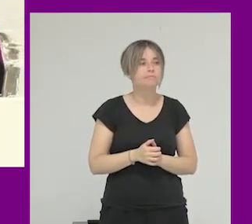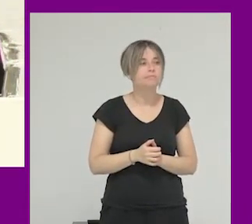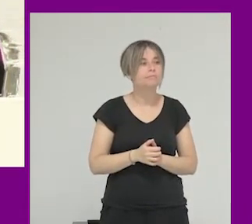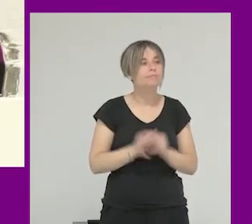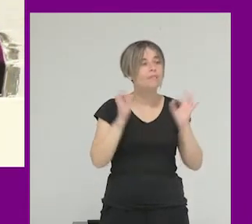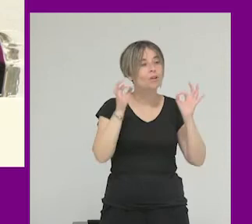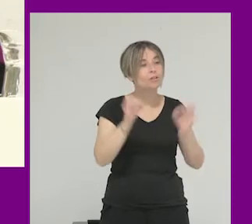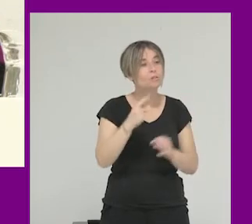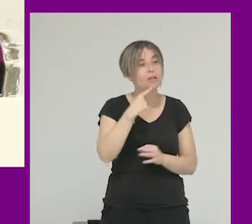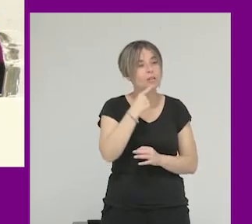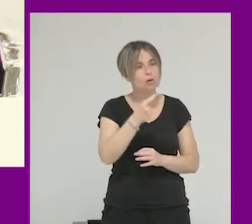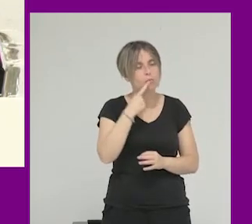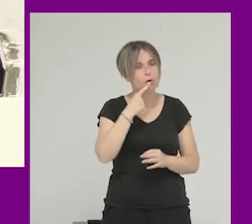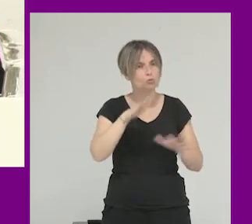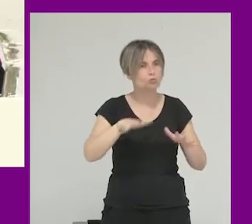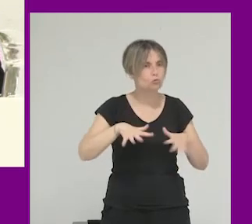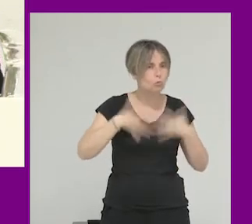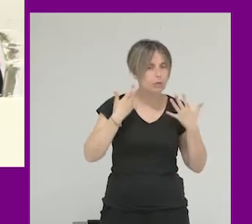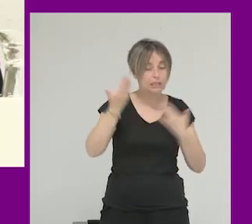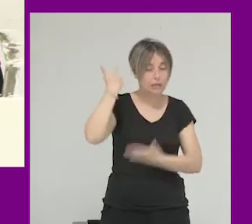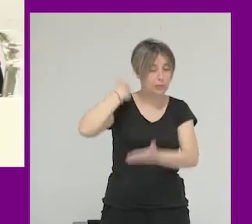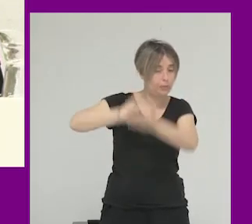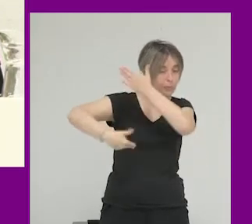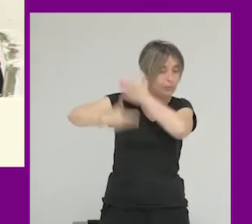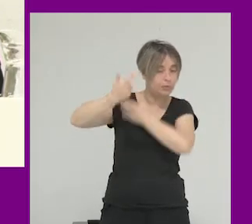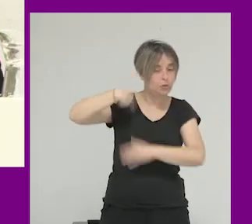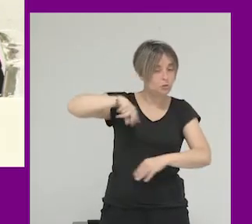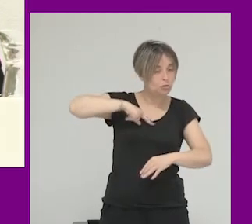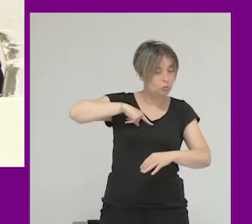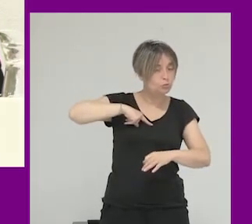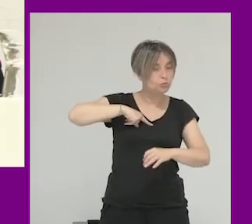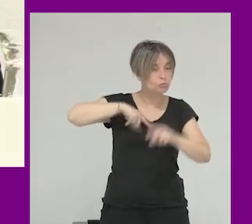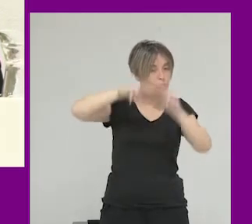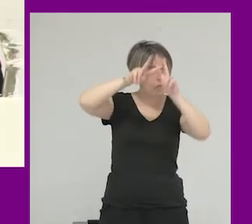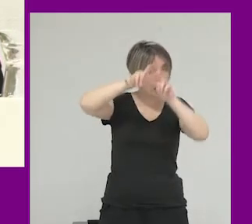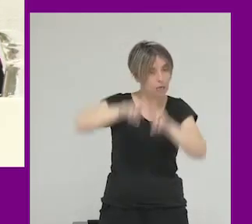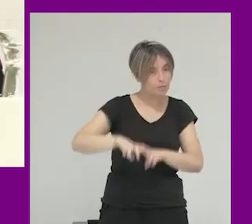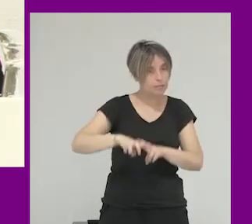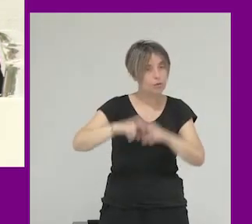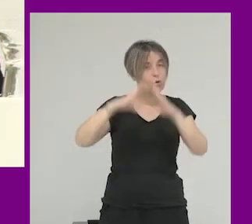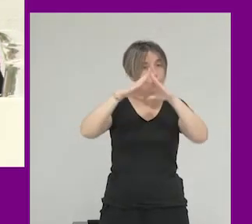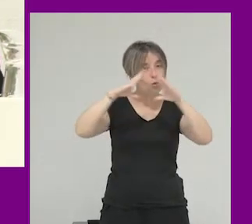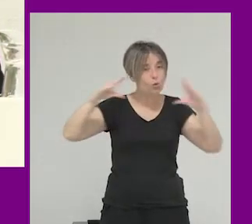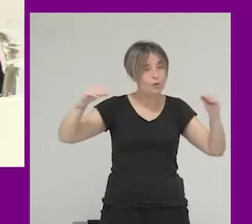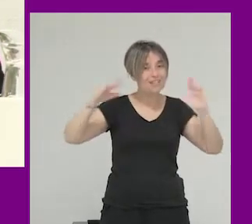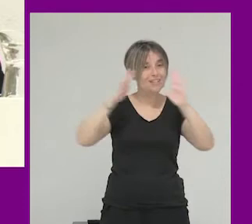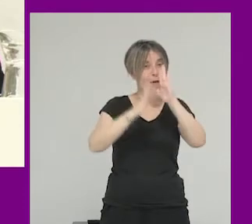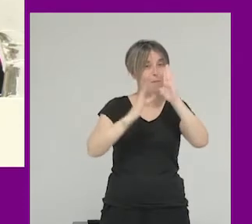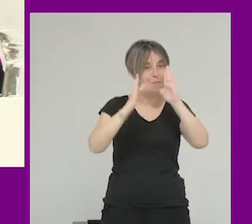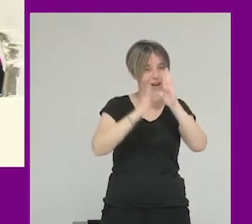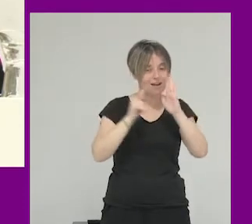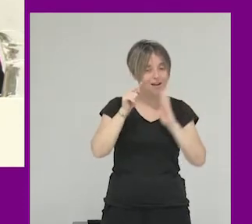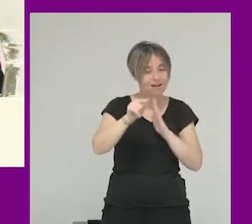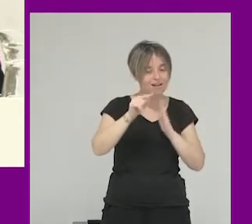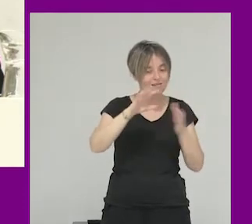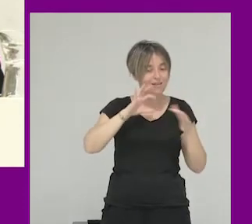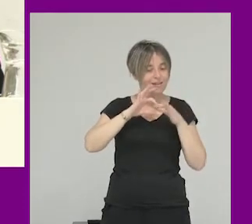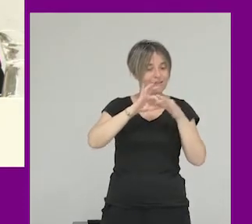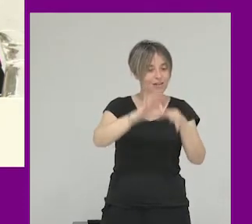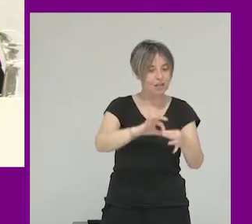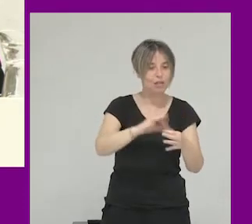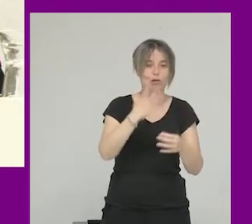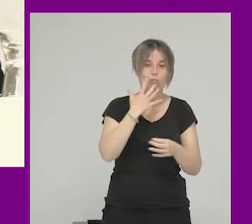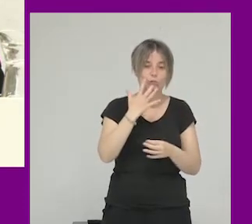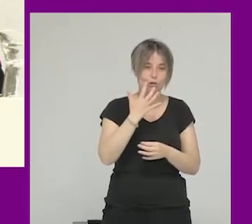lo digo porque me sorprendió mucho, hace muchos años hicimos una investigación en la Universidad de Valencia, la relación